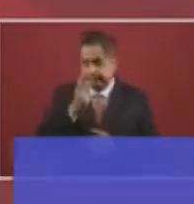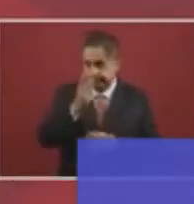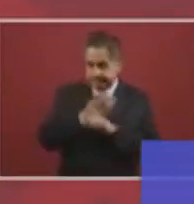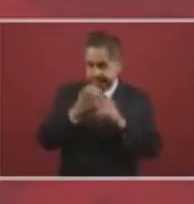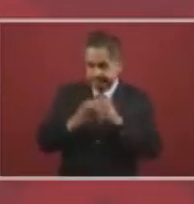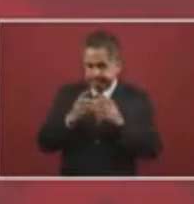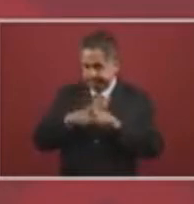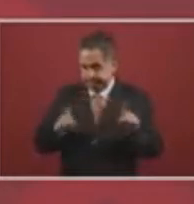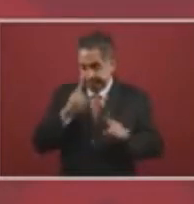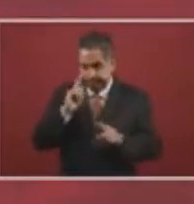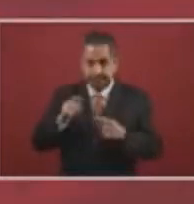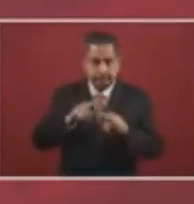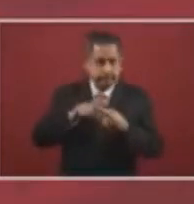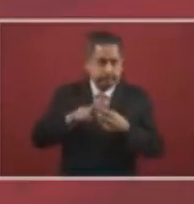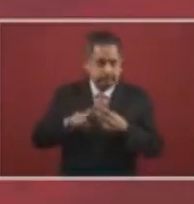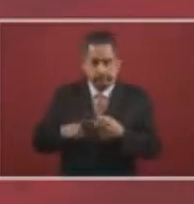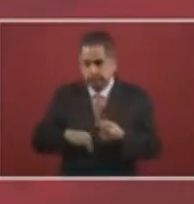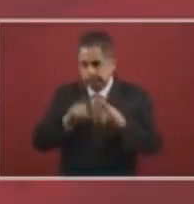una